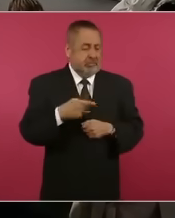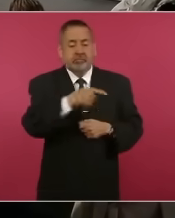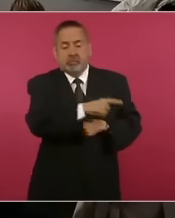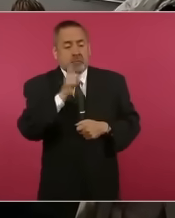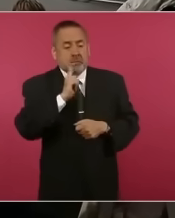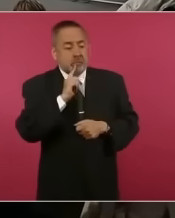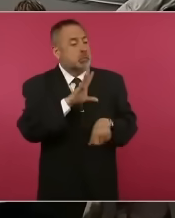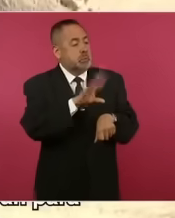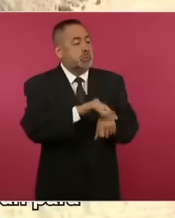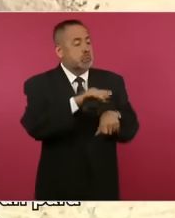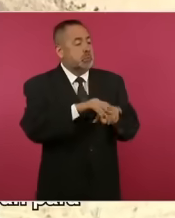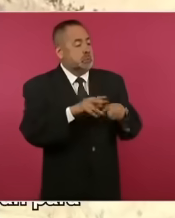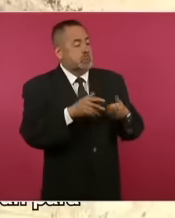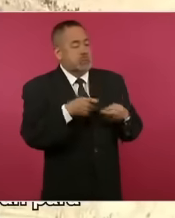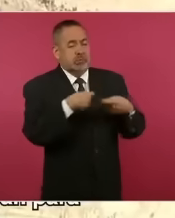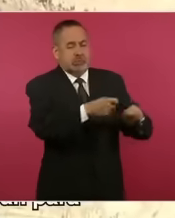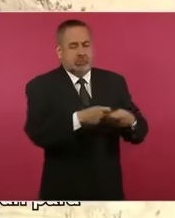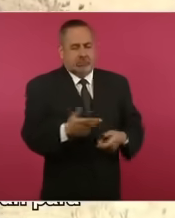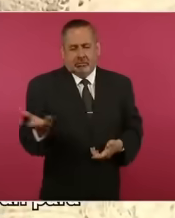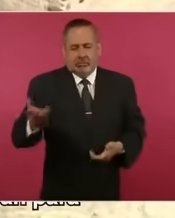Pero es ambientalista.